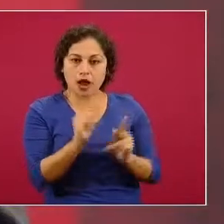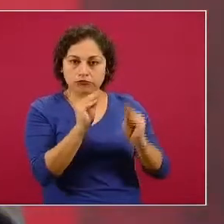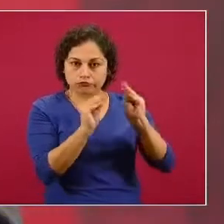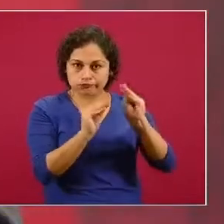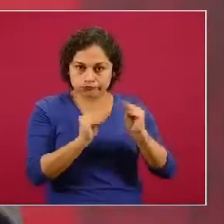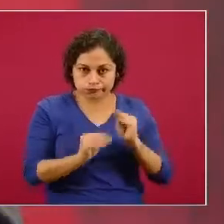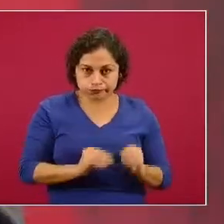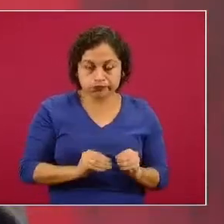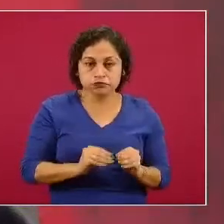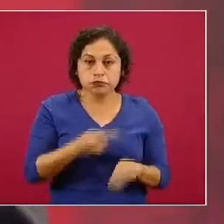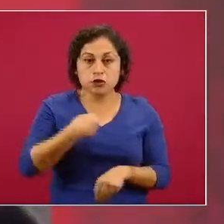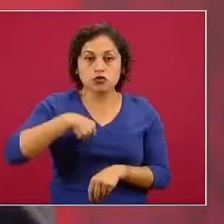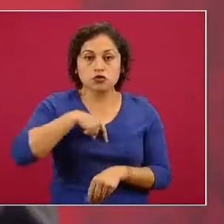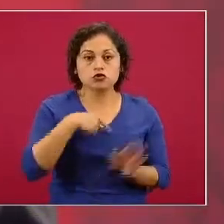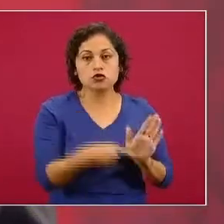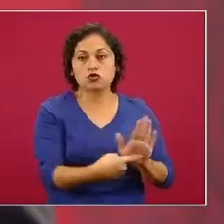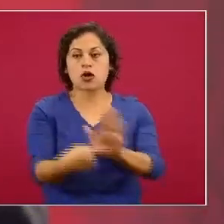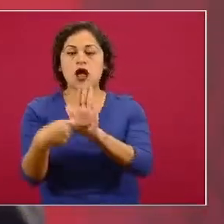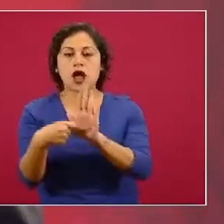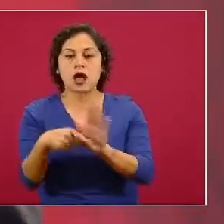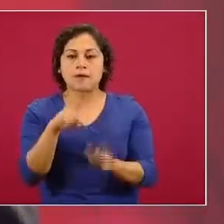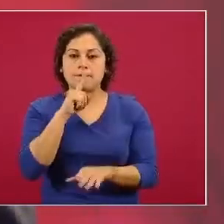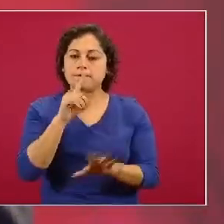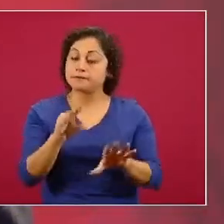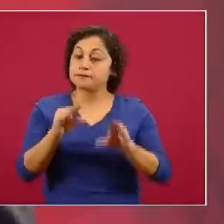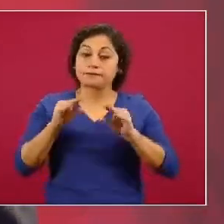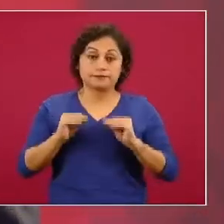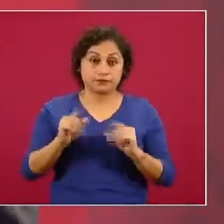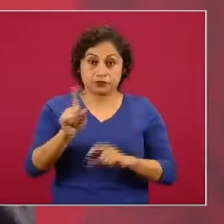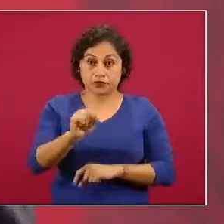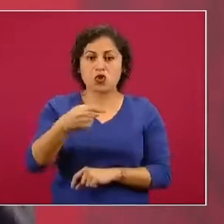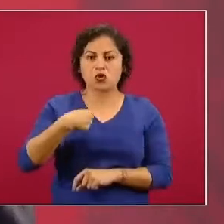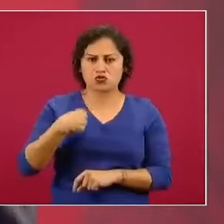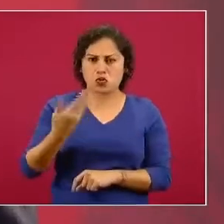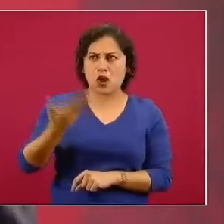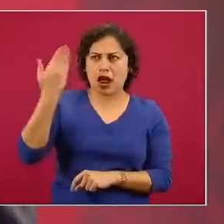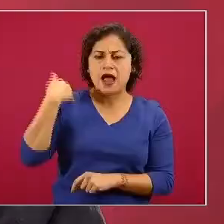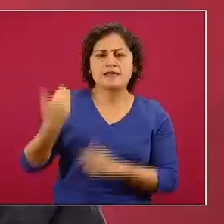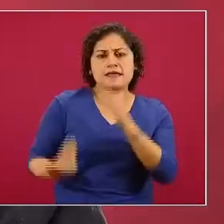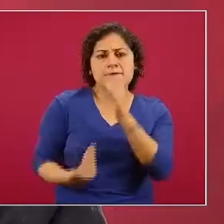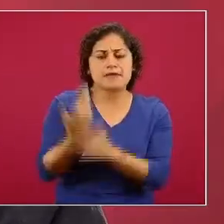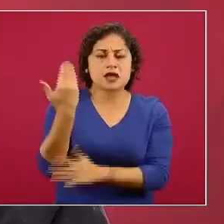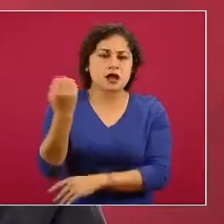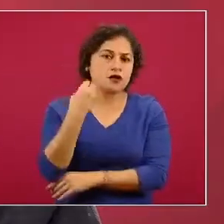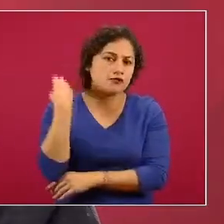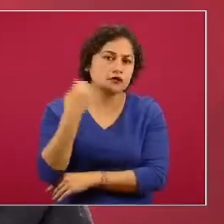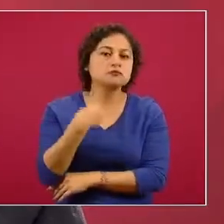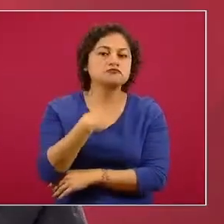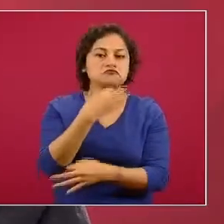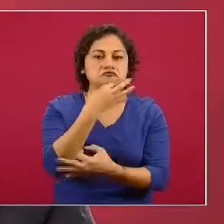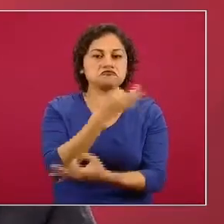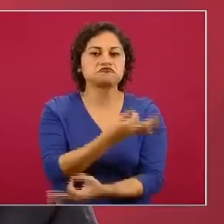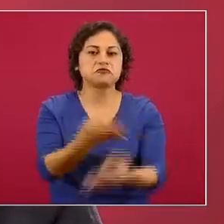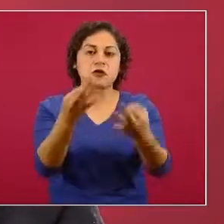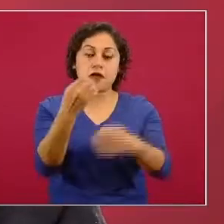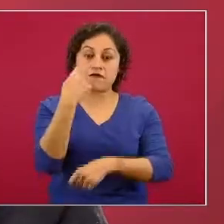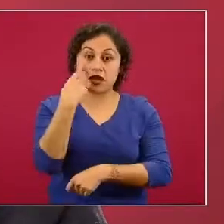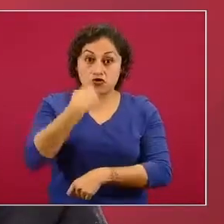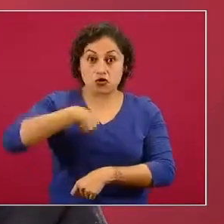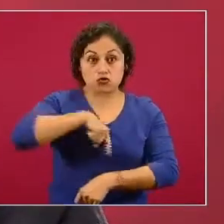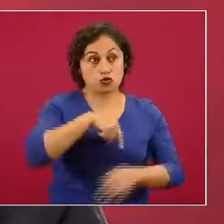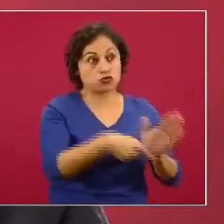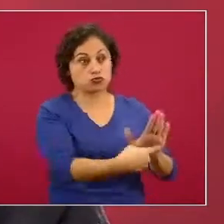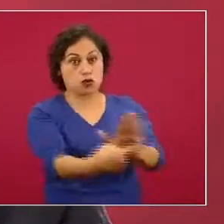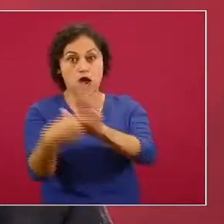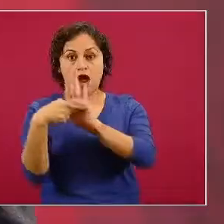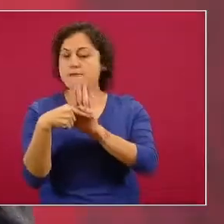no lo vamos a dar a conocer. Yo lo dije en la conferencia matutina, lo vuelvo a decir, ese plan preliminar no lo vamos a dar a conocer. ¿Por qué